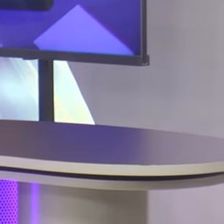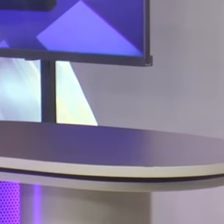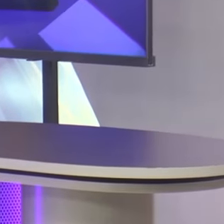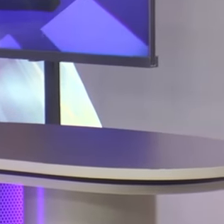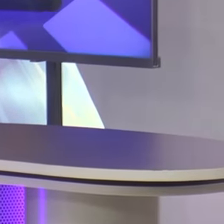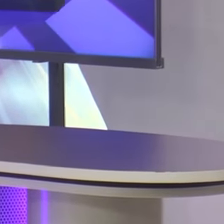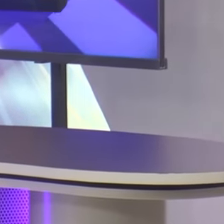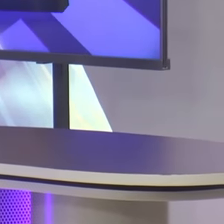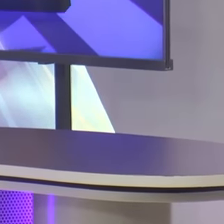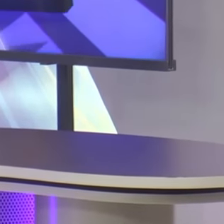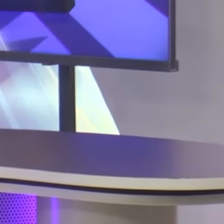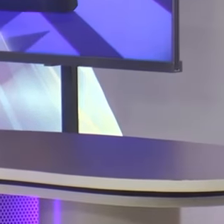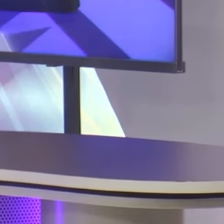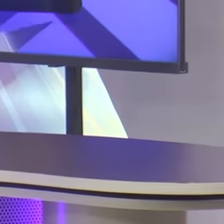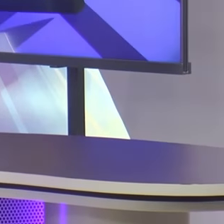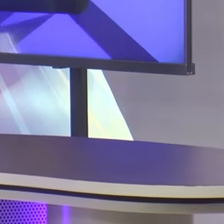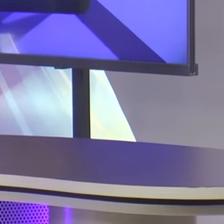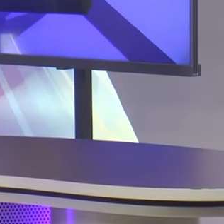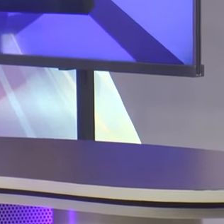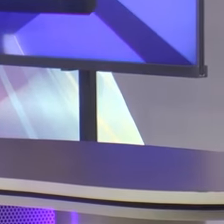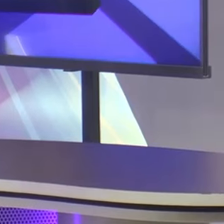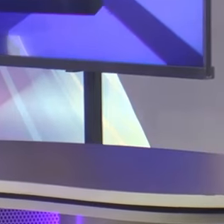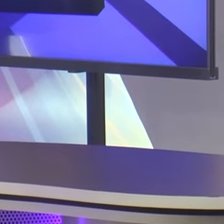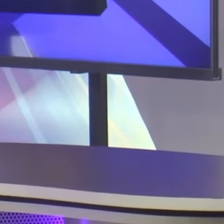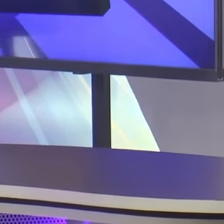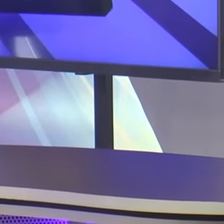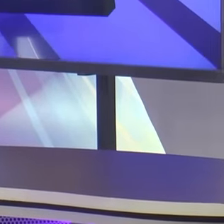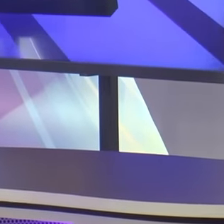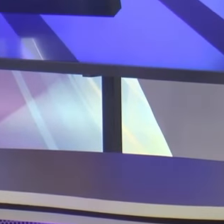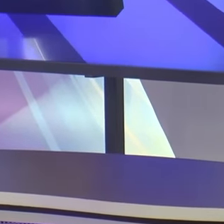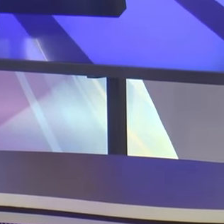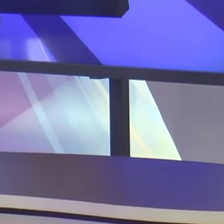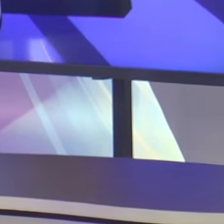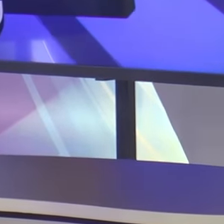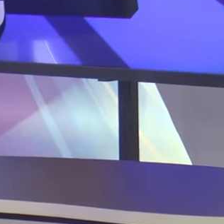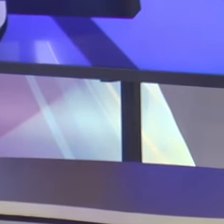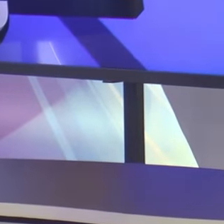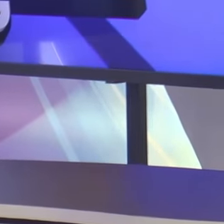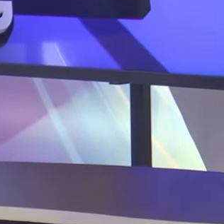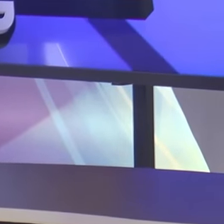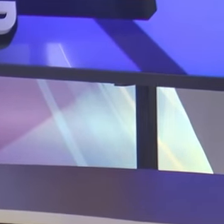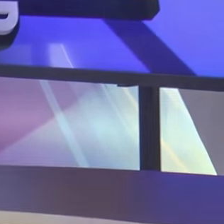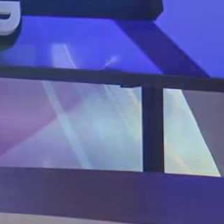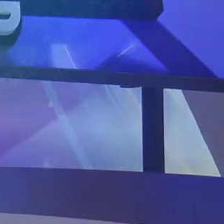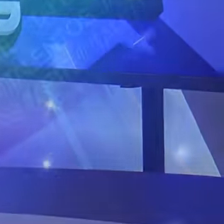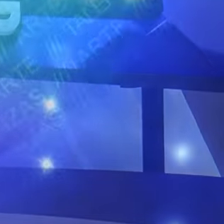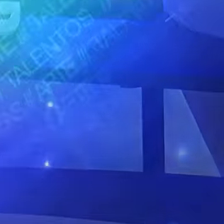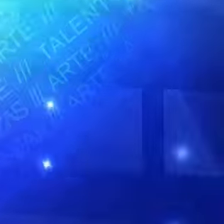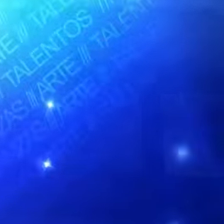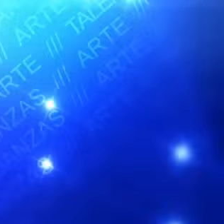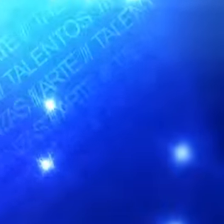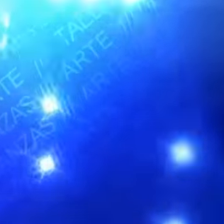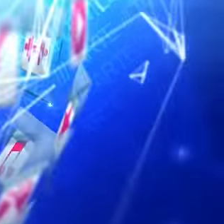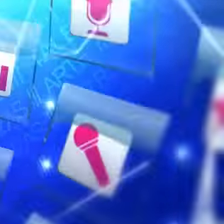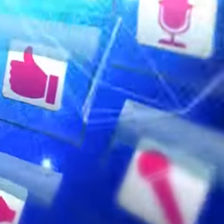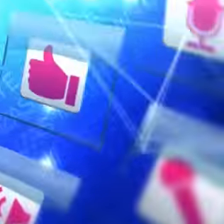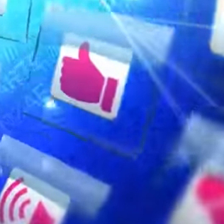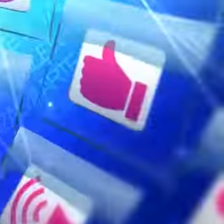Momento de continuar con información de cultura y entretenimiento en nuestra sección de En la Mira. Le doy paso a Sara Narváez.